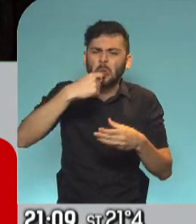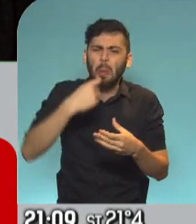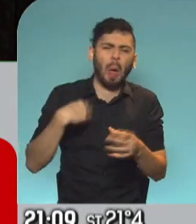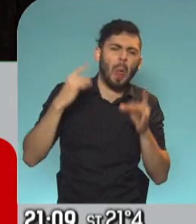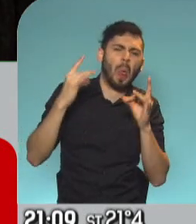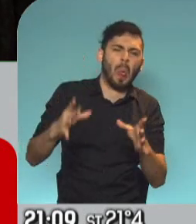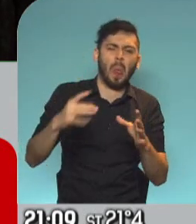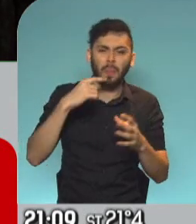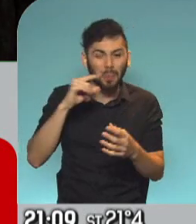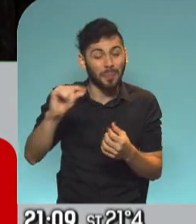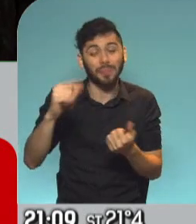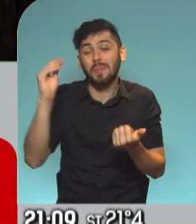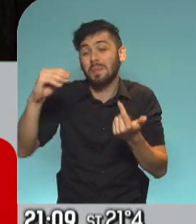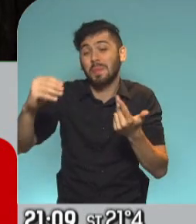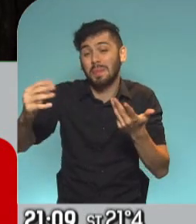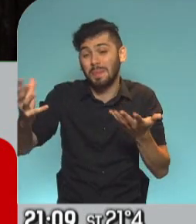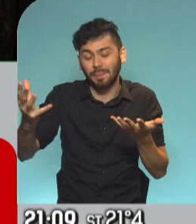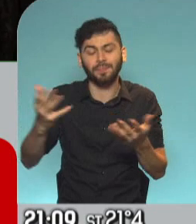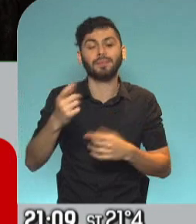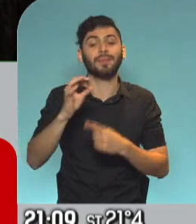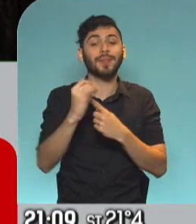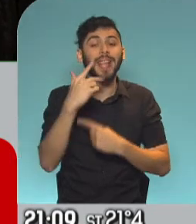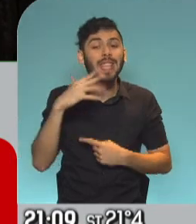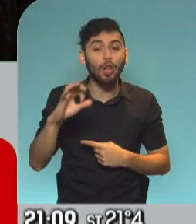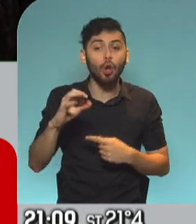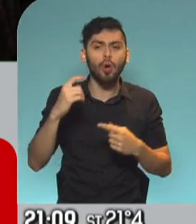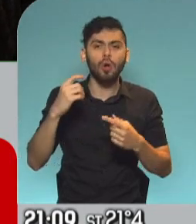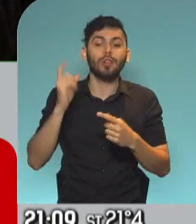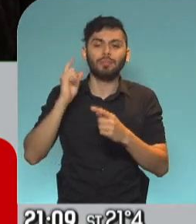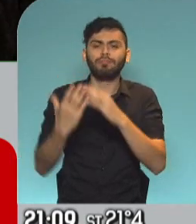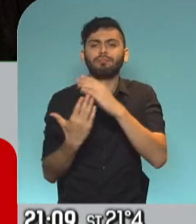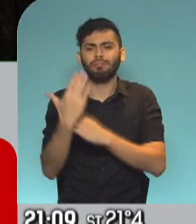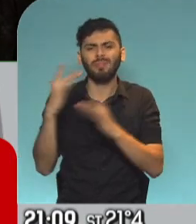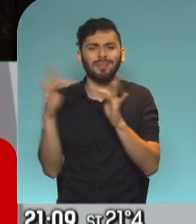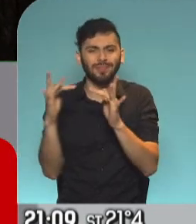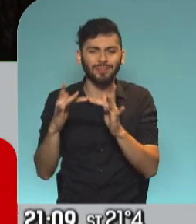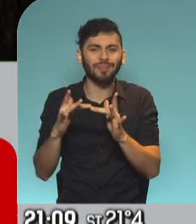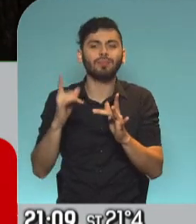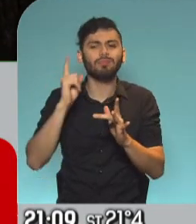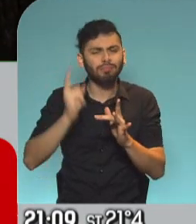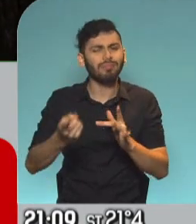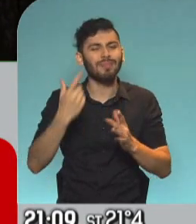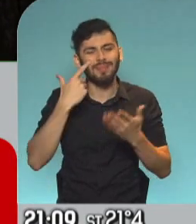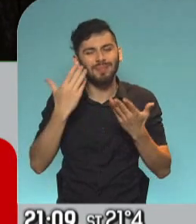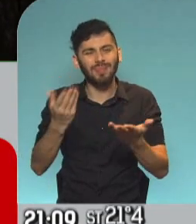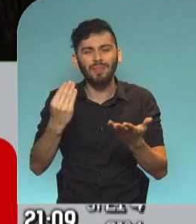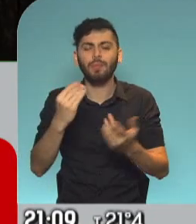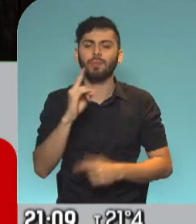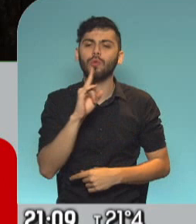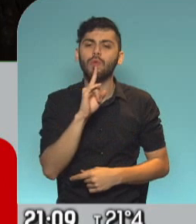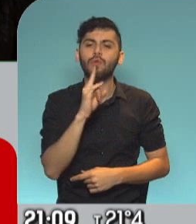venir. Entre las muchas manifestaciones, lo hizo en las redes, también lo tenemos para compartir con ustedes,